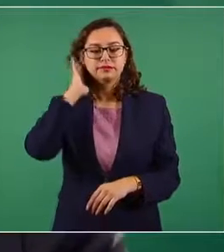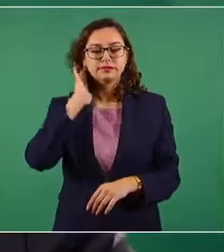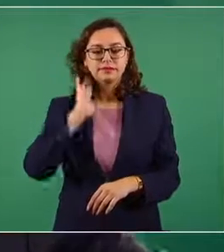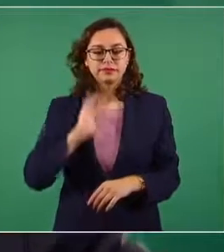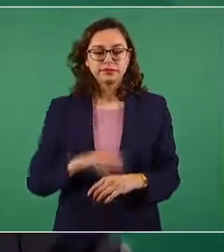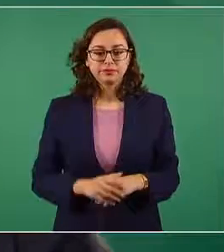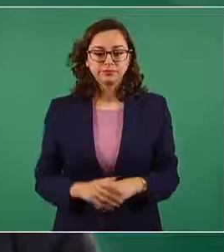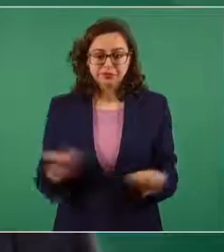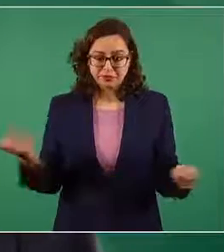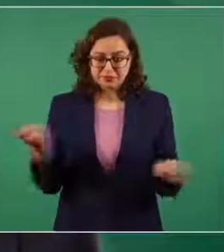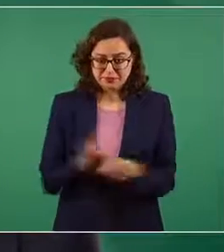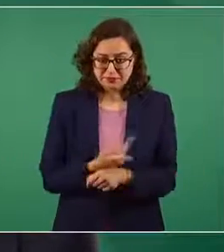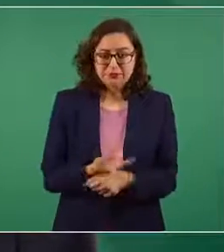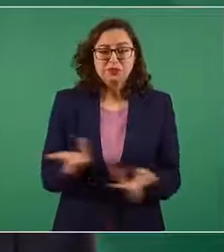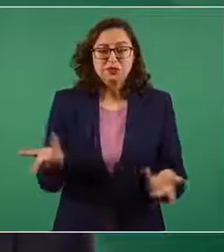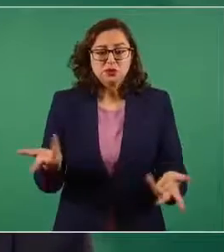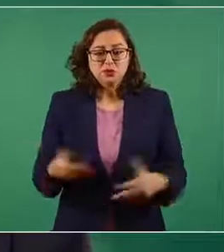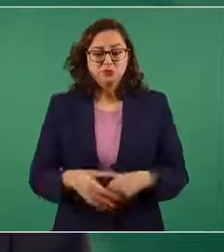¿Qué hubo ahí?